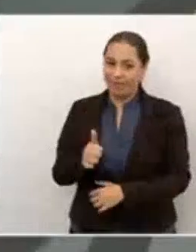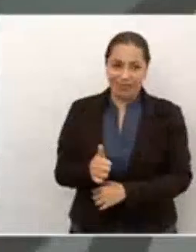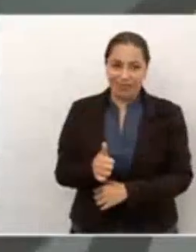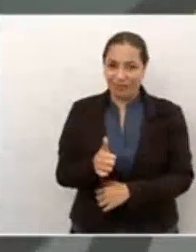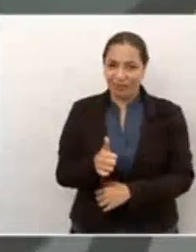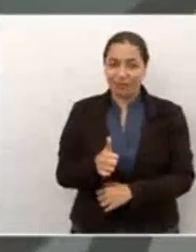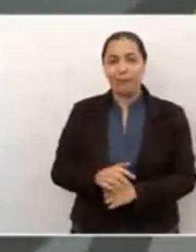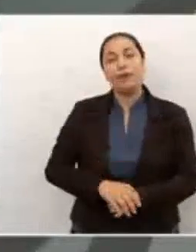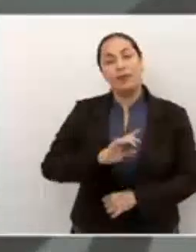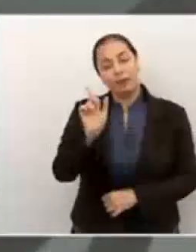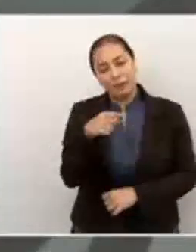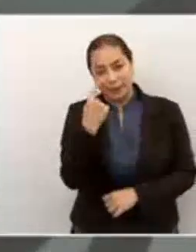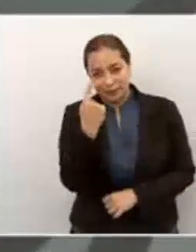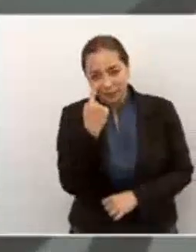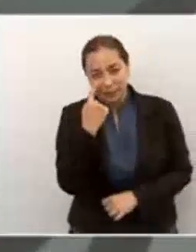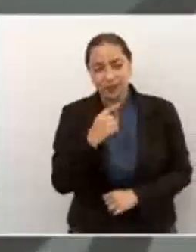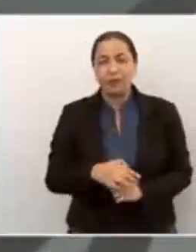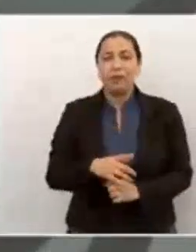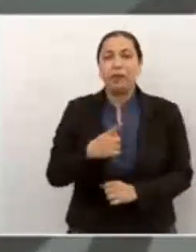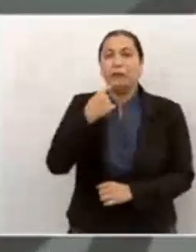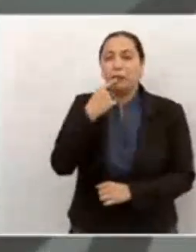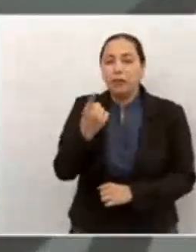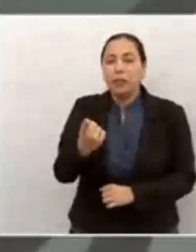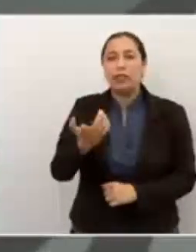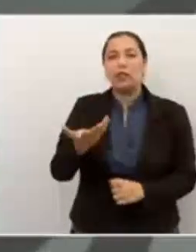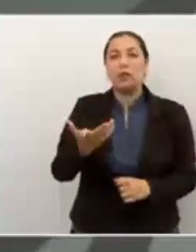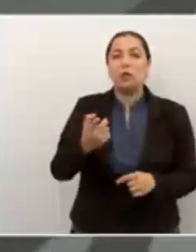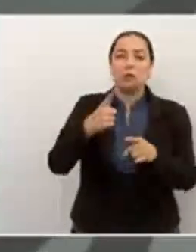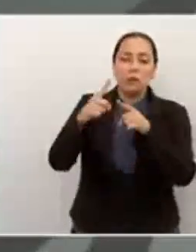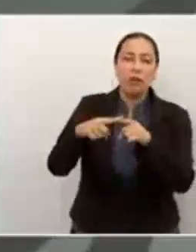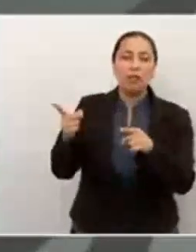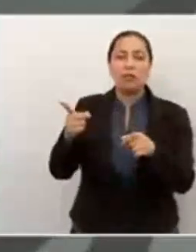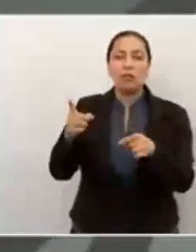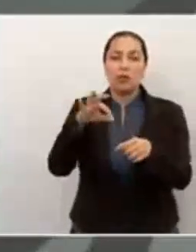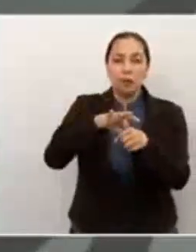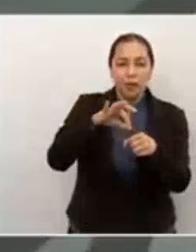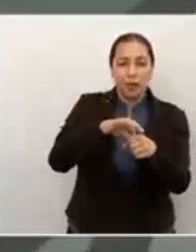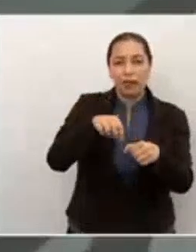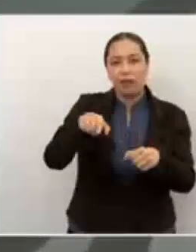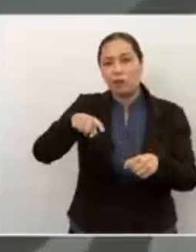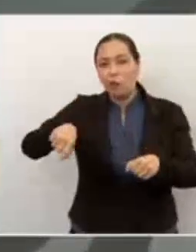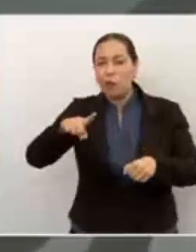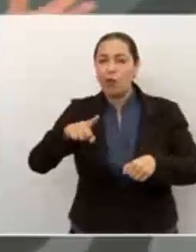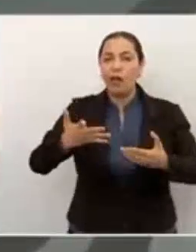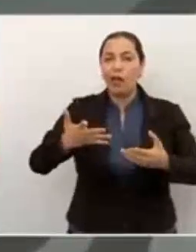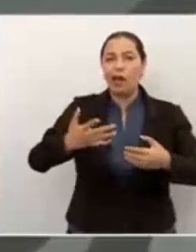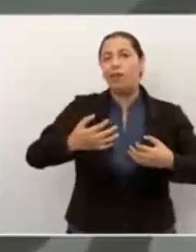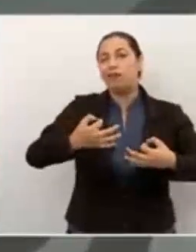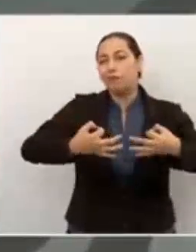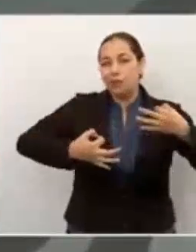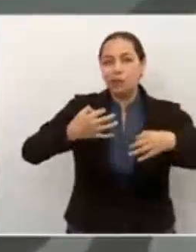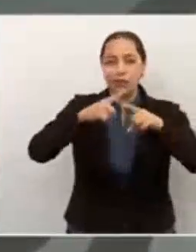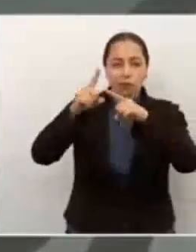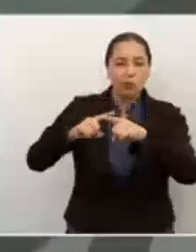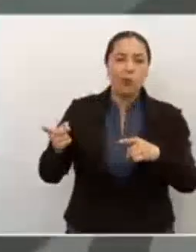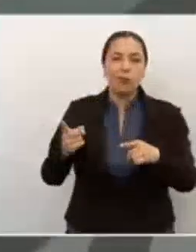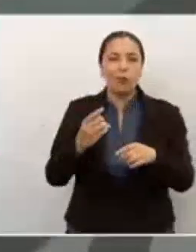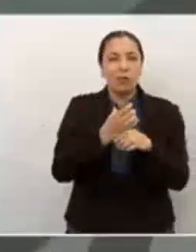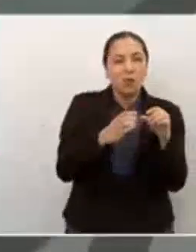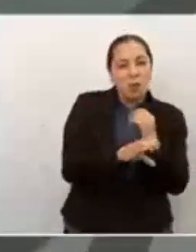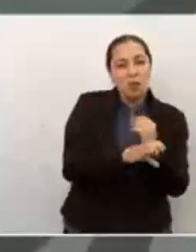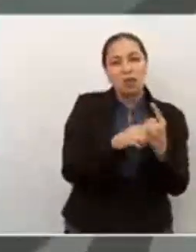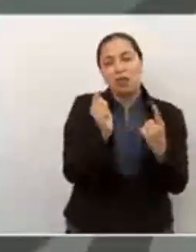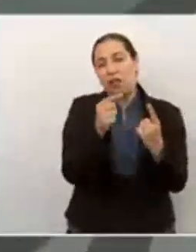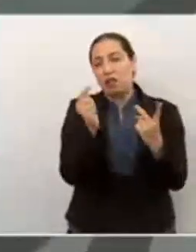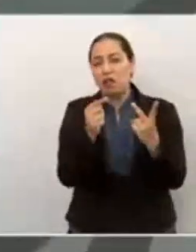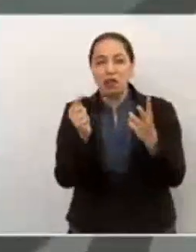Miren, han dicho de la elección al Poder Judicial, que si una cosa, que si la otra, pero